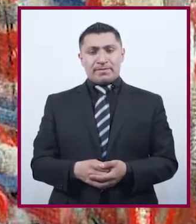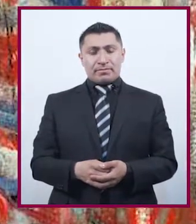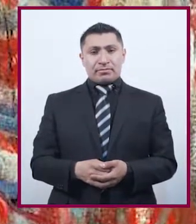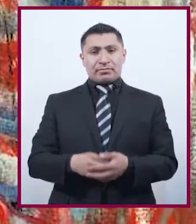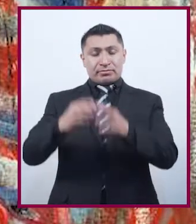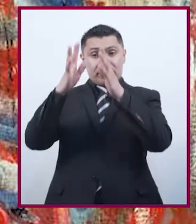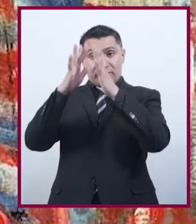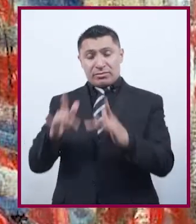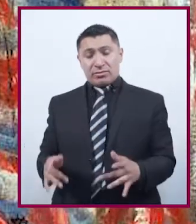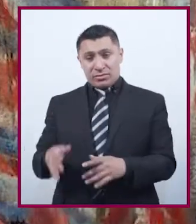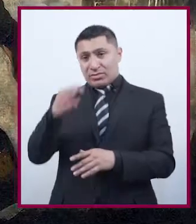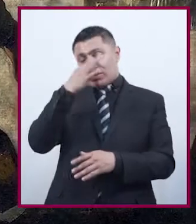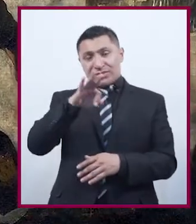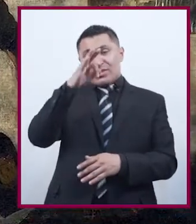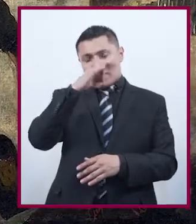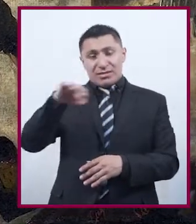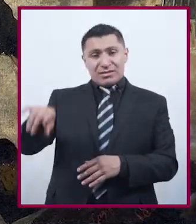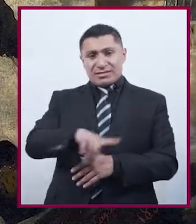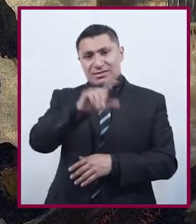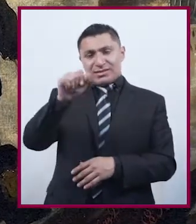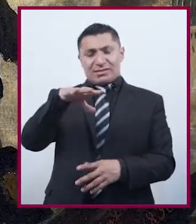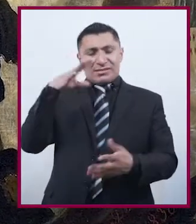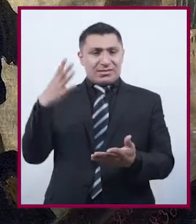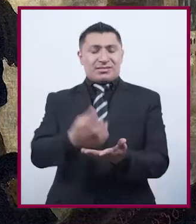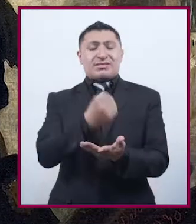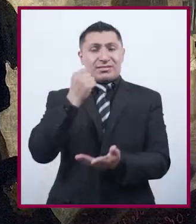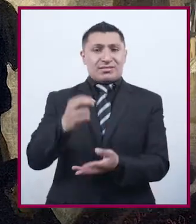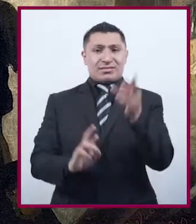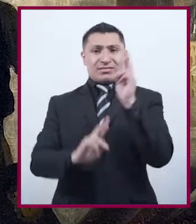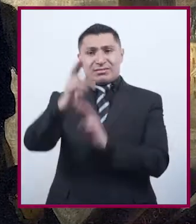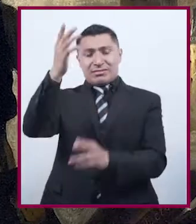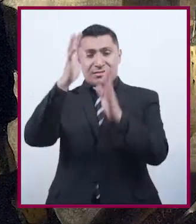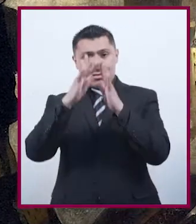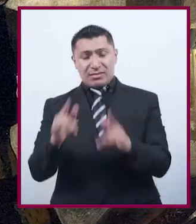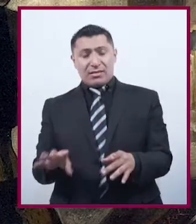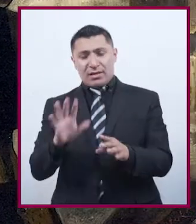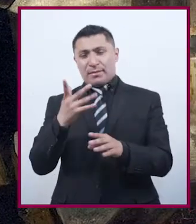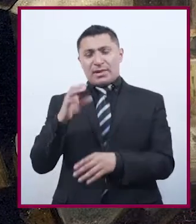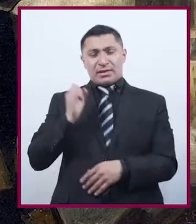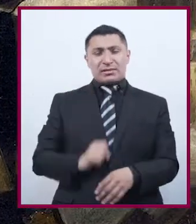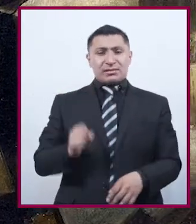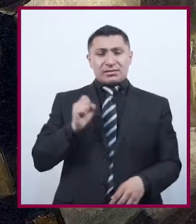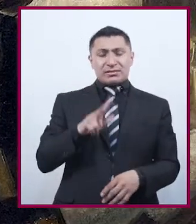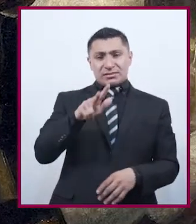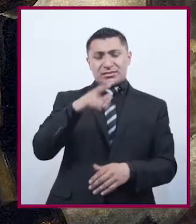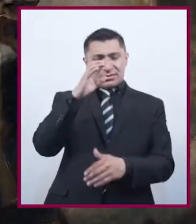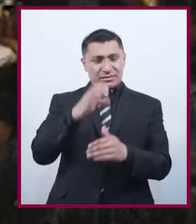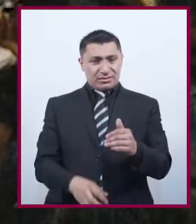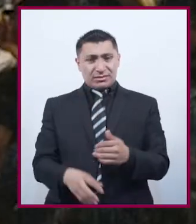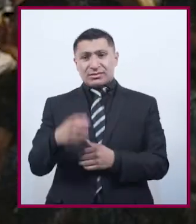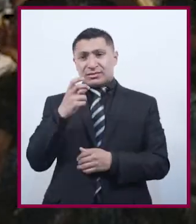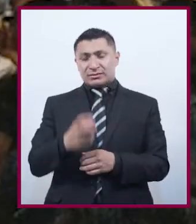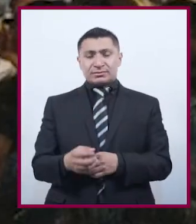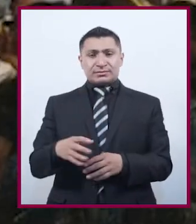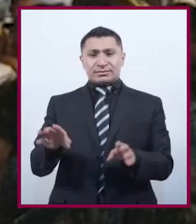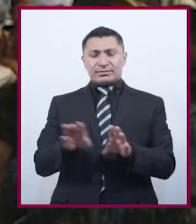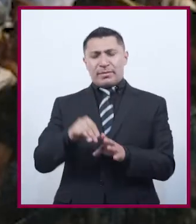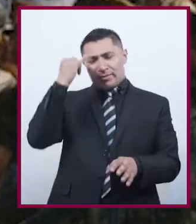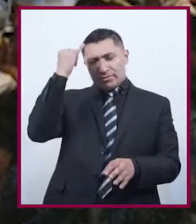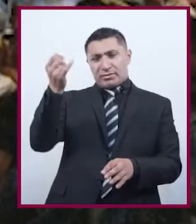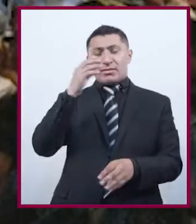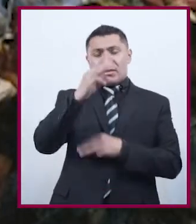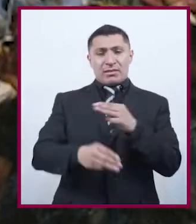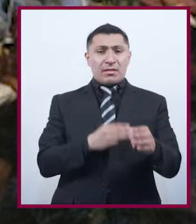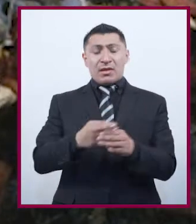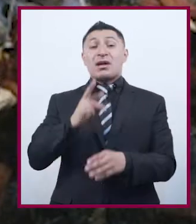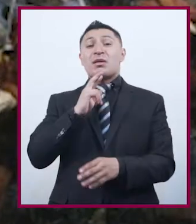París era una fiesta. Después del triunfo de la Revolución Francesa hacia finales del siglo XVIII, las expectativas de un mundo